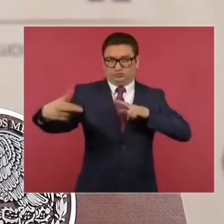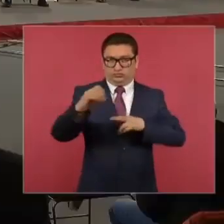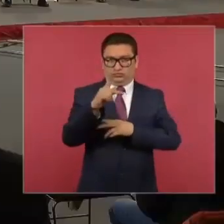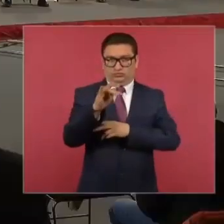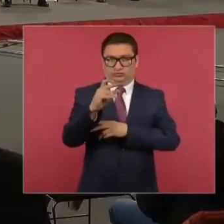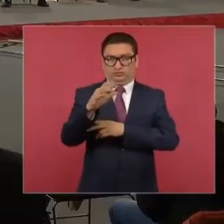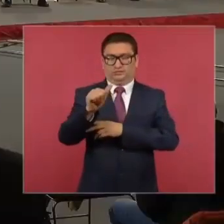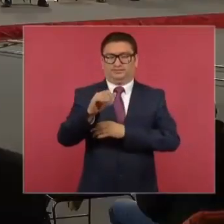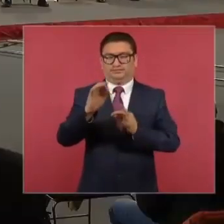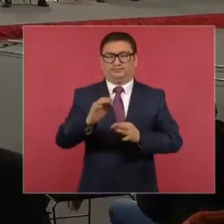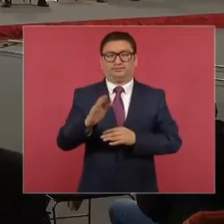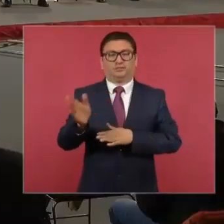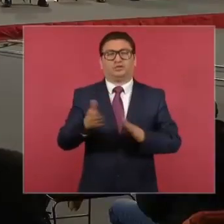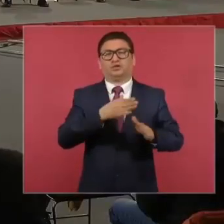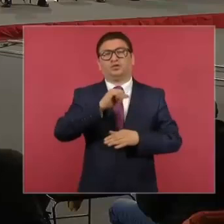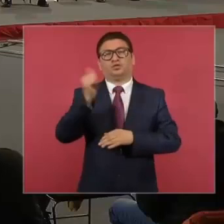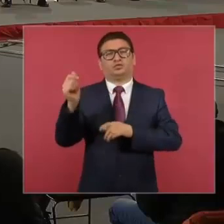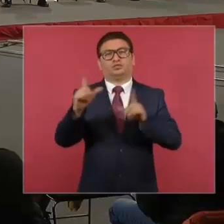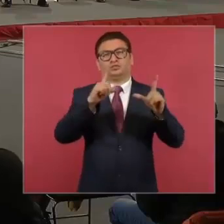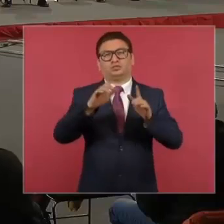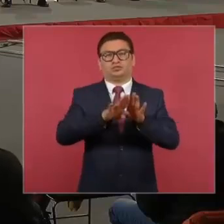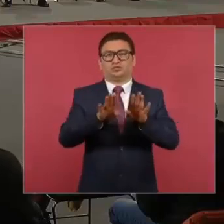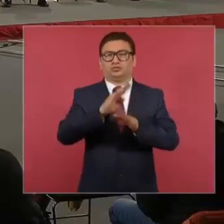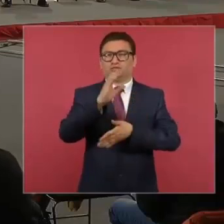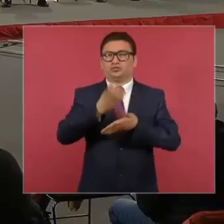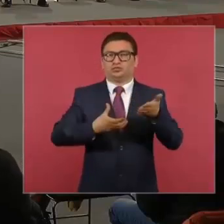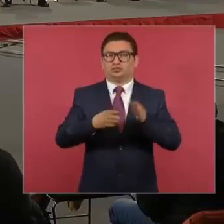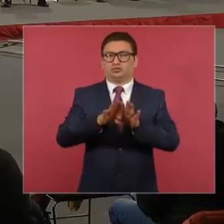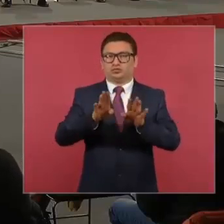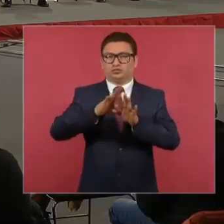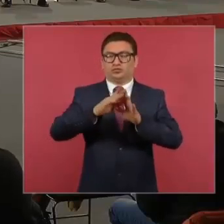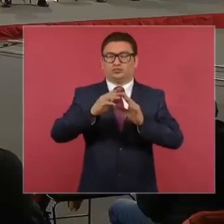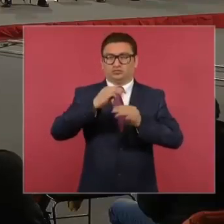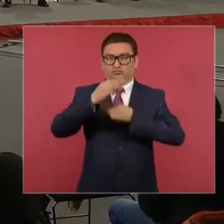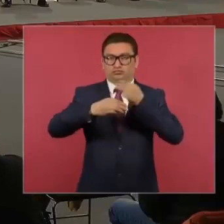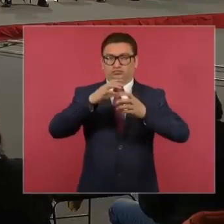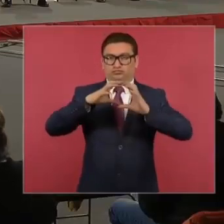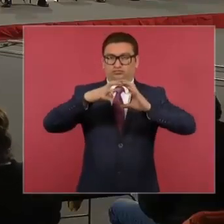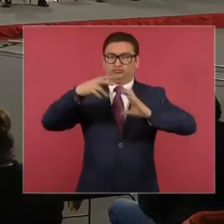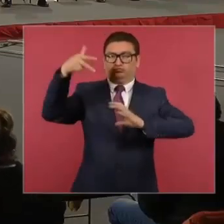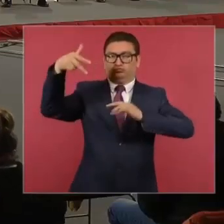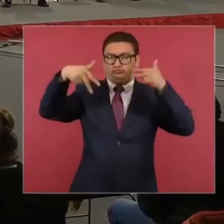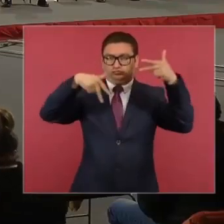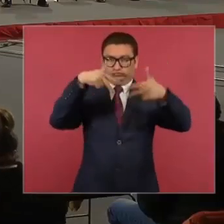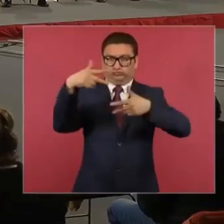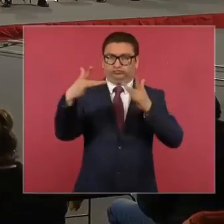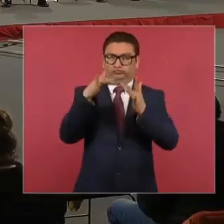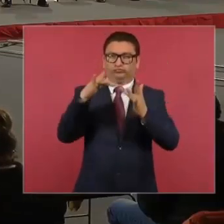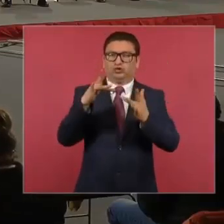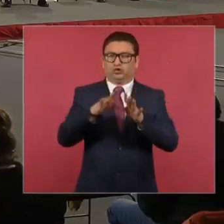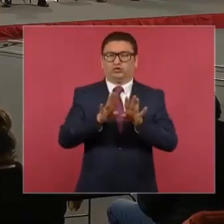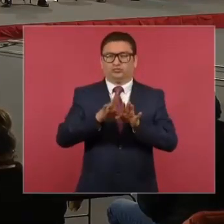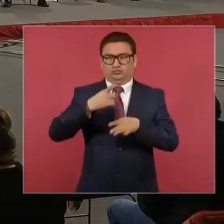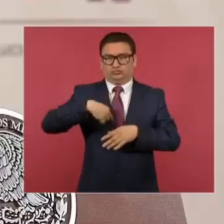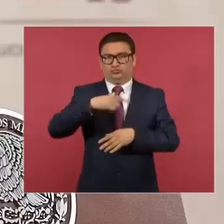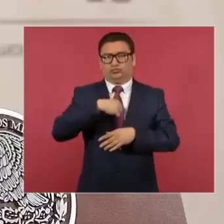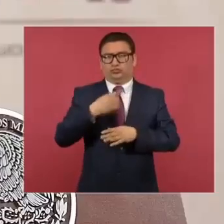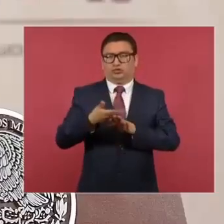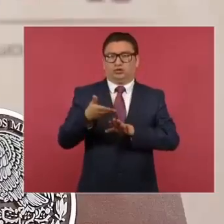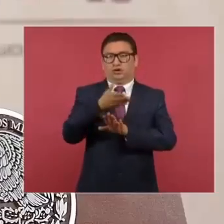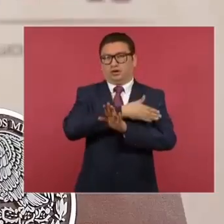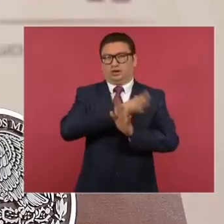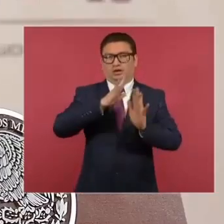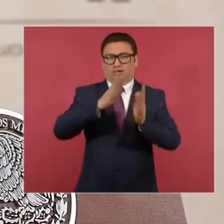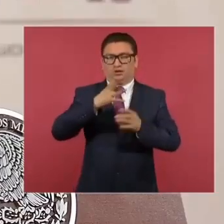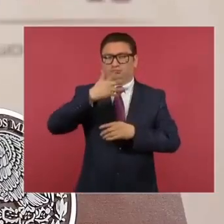por favor. Bueno, las contrataciones satelitales. Nosotros hemos buscado, desde que se empezó